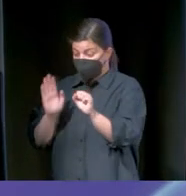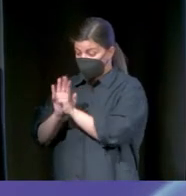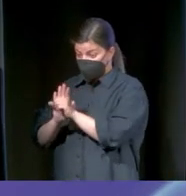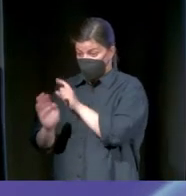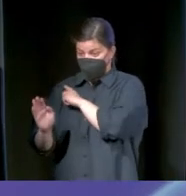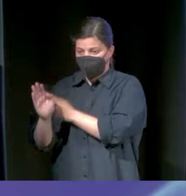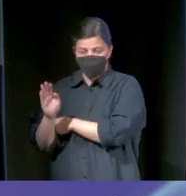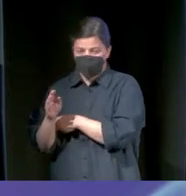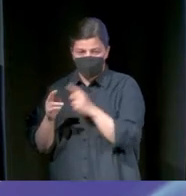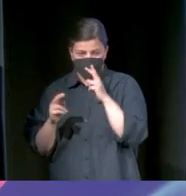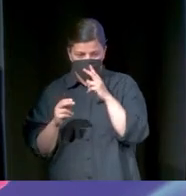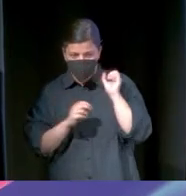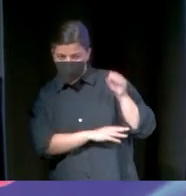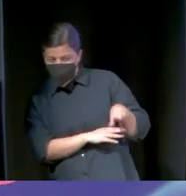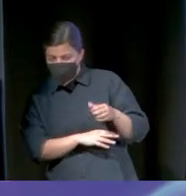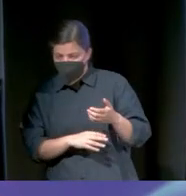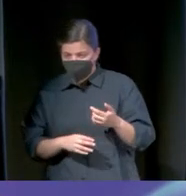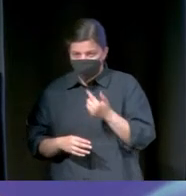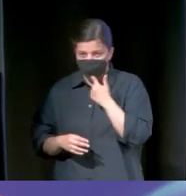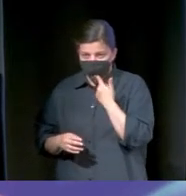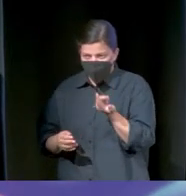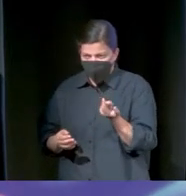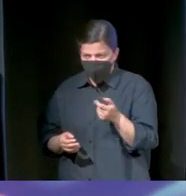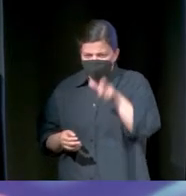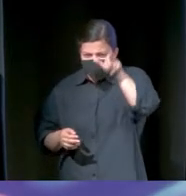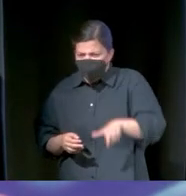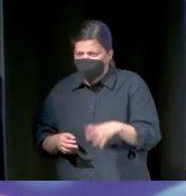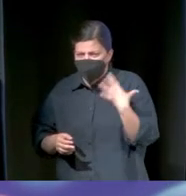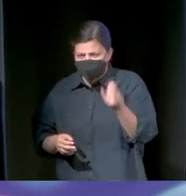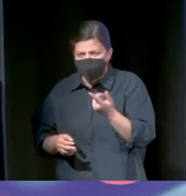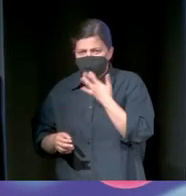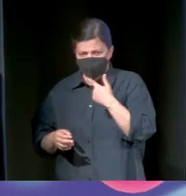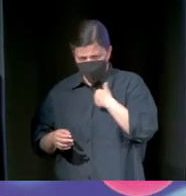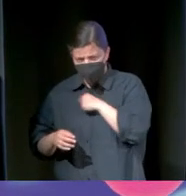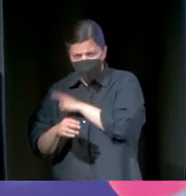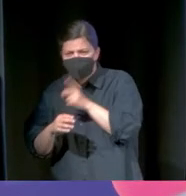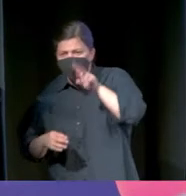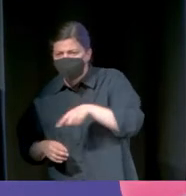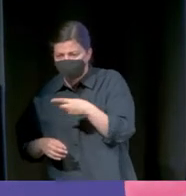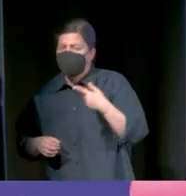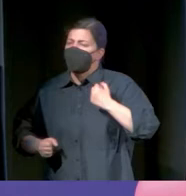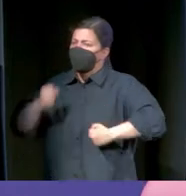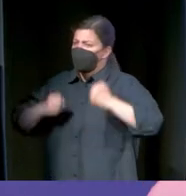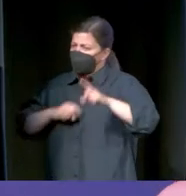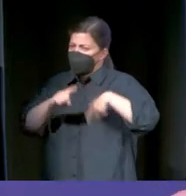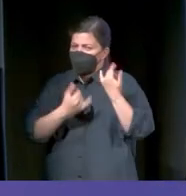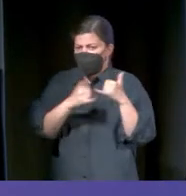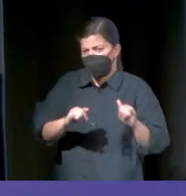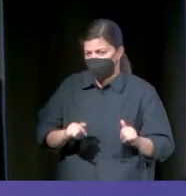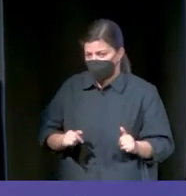deporte nos interesa en ti entonces esto dices pero a ver que quien es quien decide si yo soy fit no es que claro si tú corres pero luego sales de